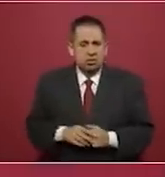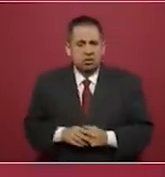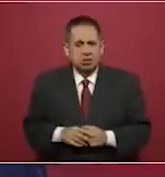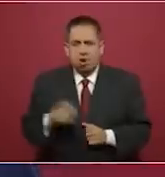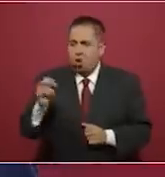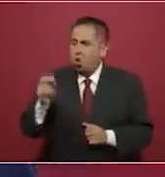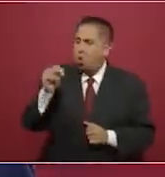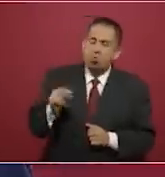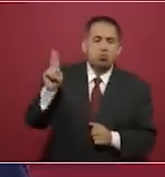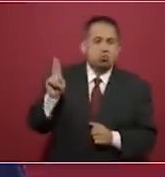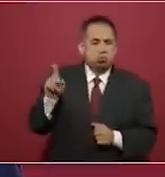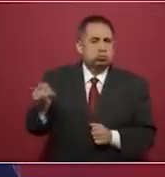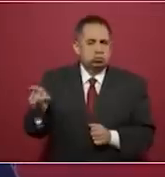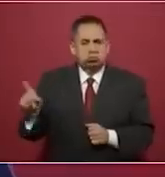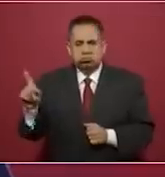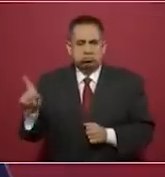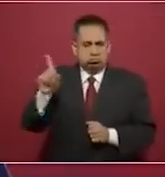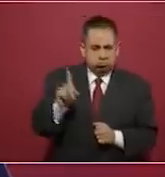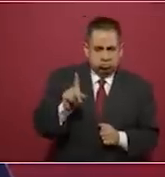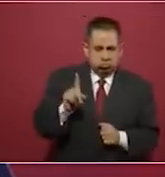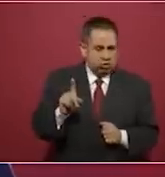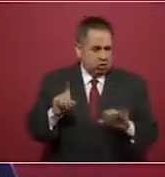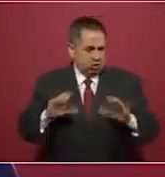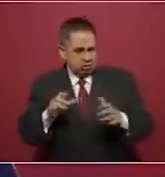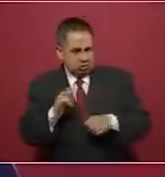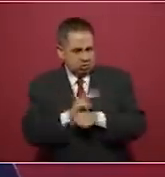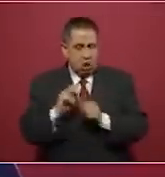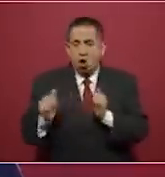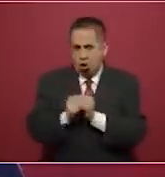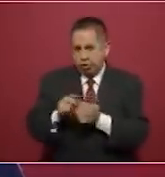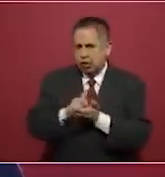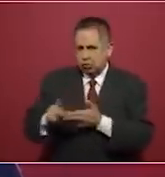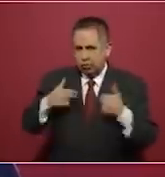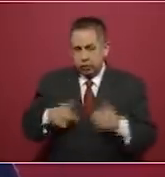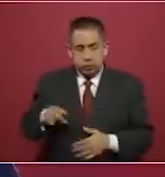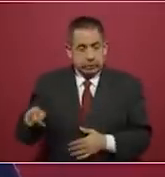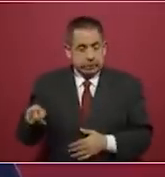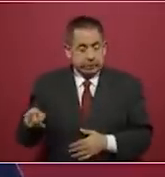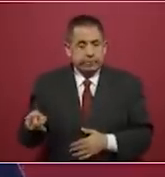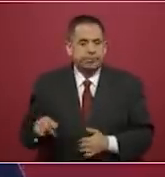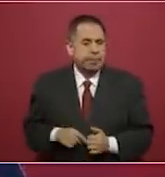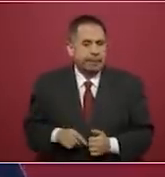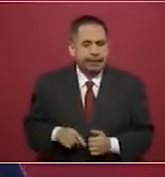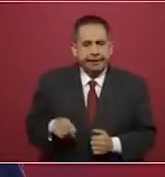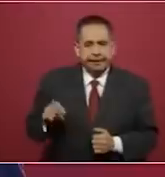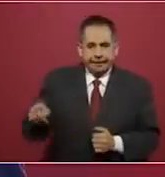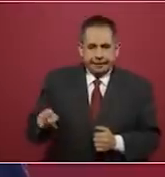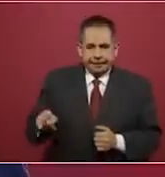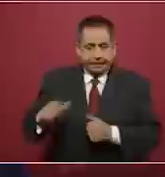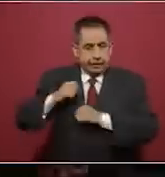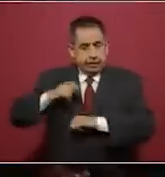la onu para en derechos humanos este